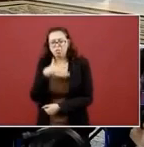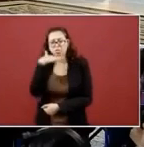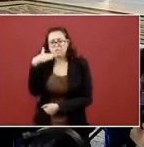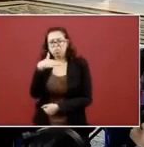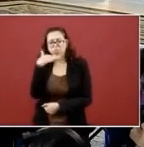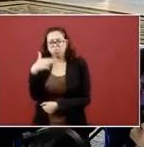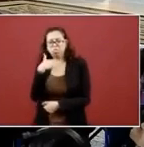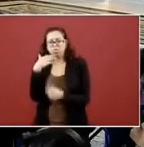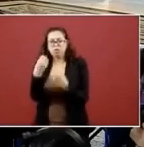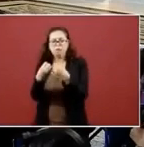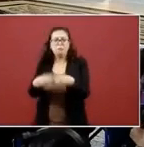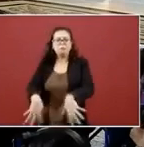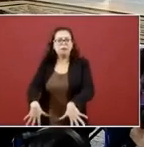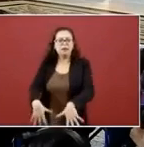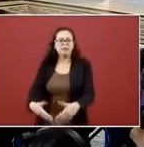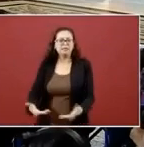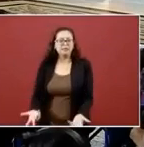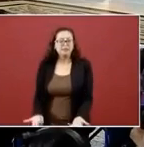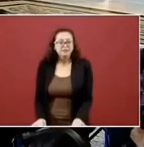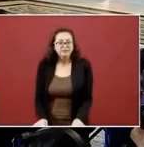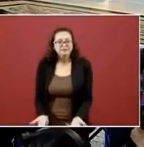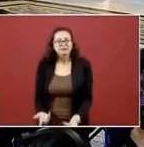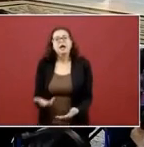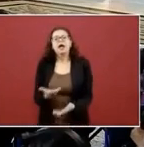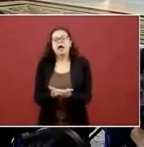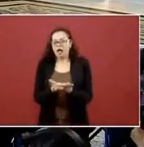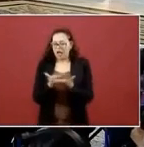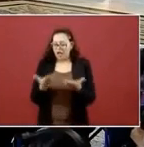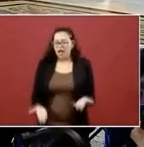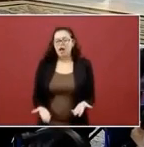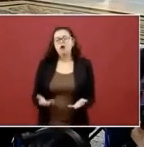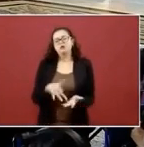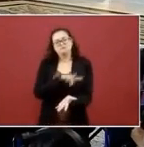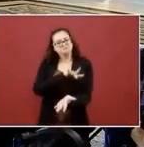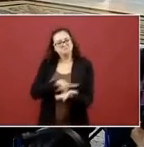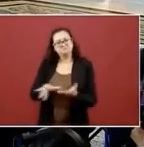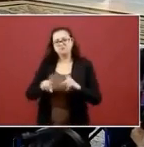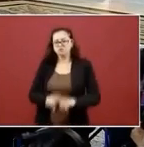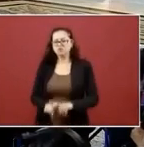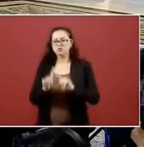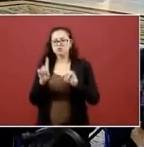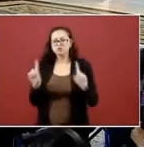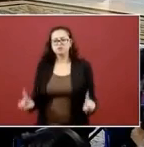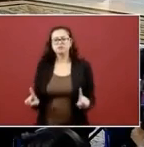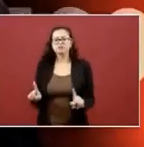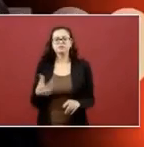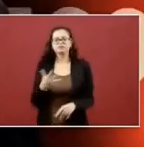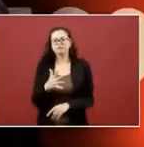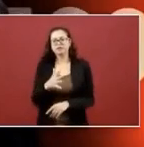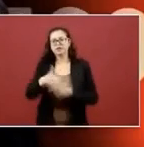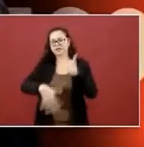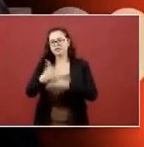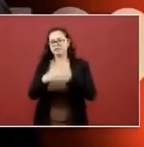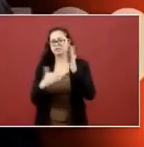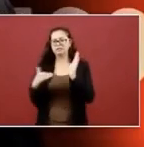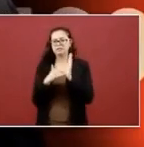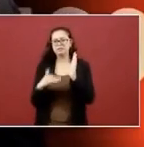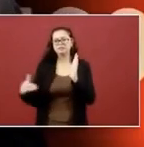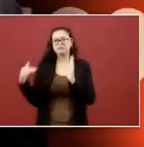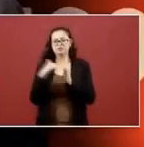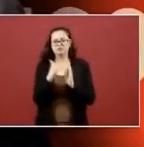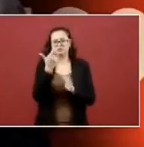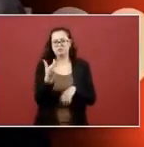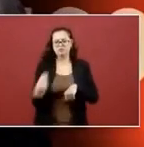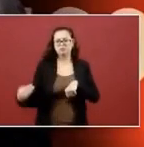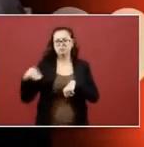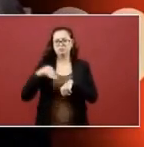esta inyección nueva le va a permitir a Pemex, y por eso calculamos más o menos una aportación este año de 15 mil millones de pesos más,